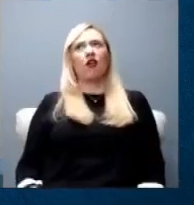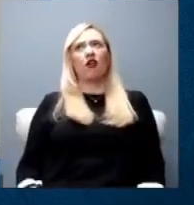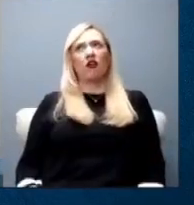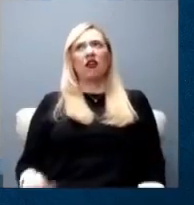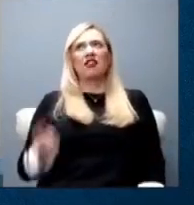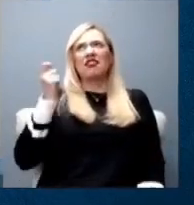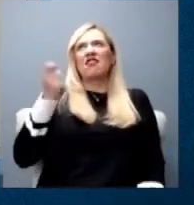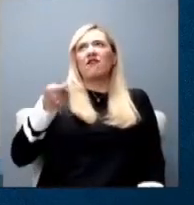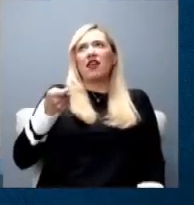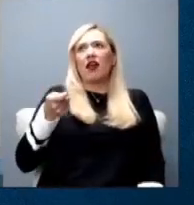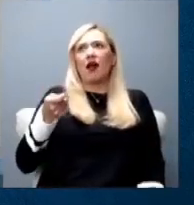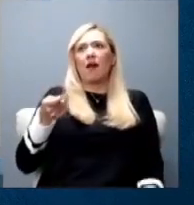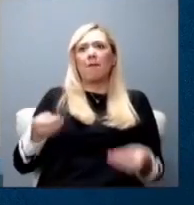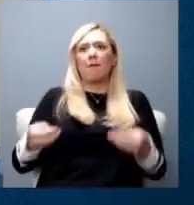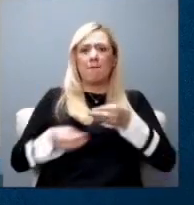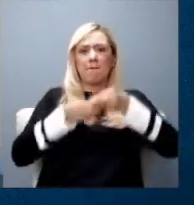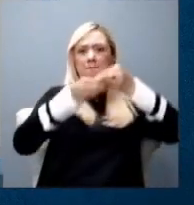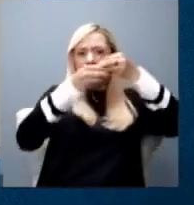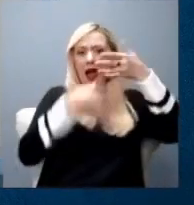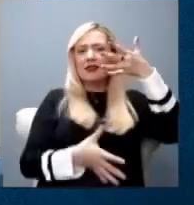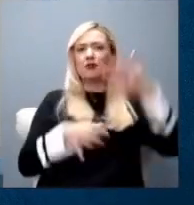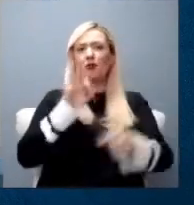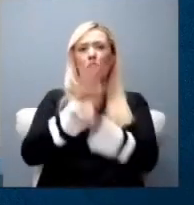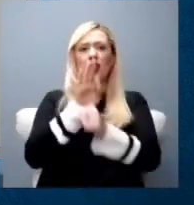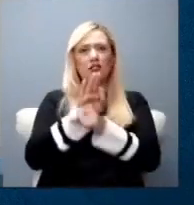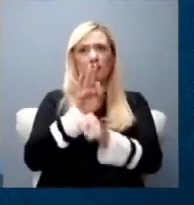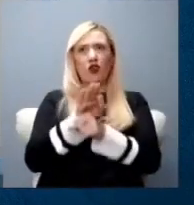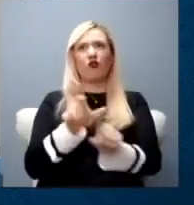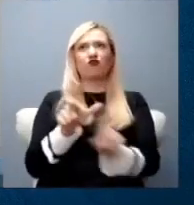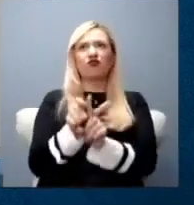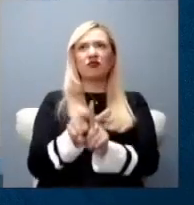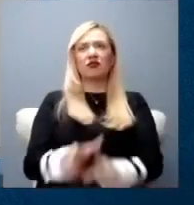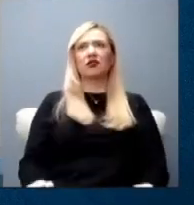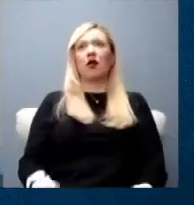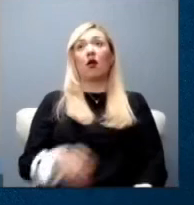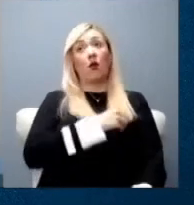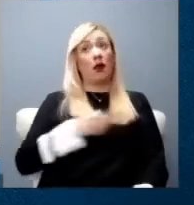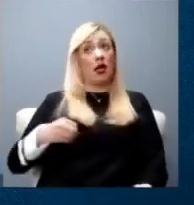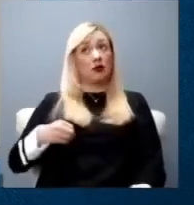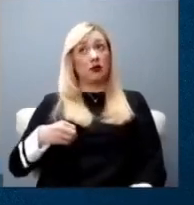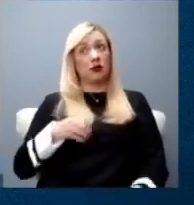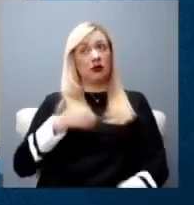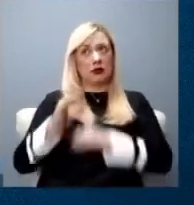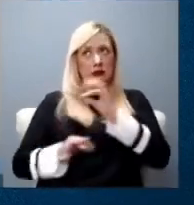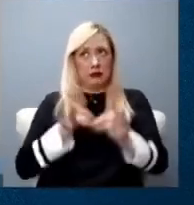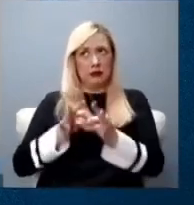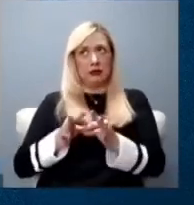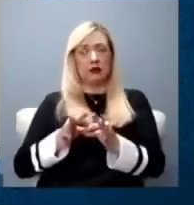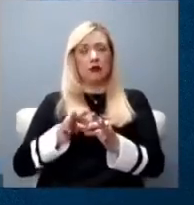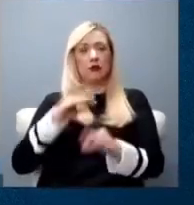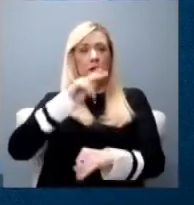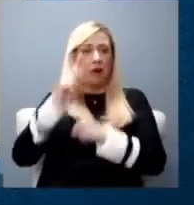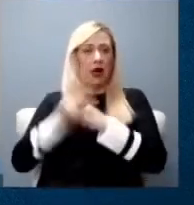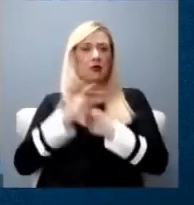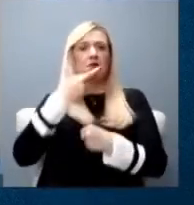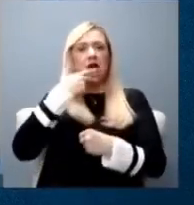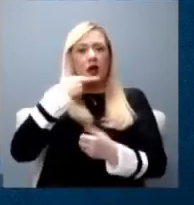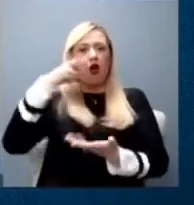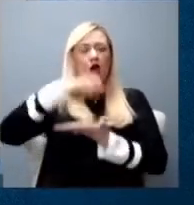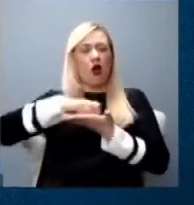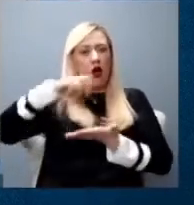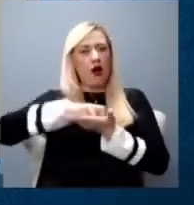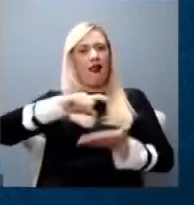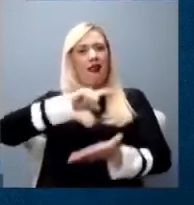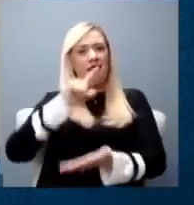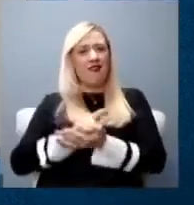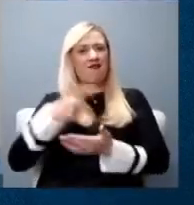significa la ampliación de mecanismos de protección o las obligaciones que asumen los estados de mejorar sus propios mecanismos judiciales,